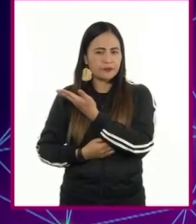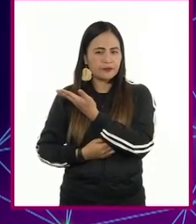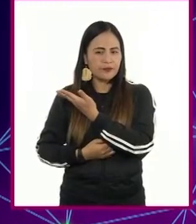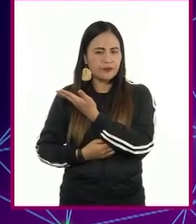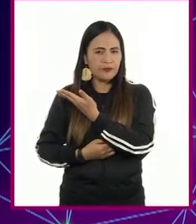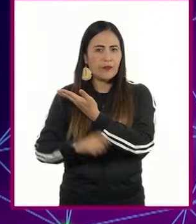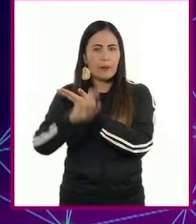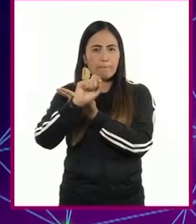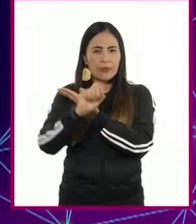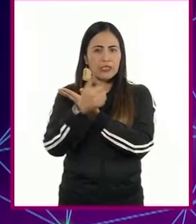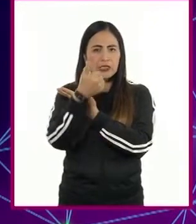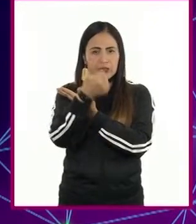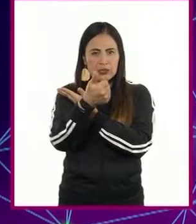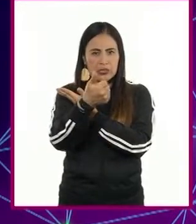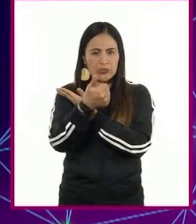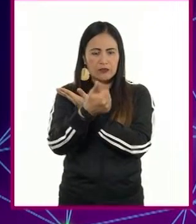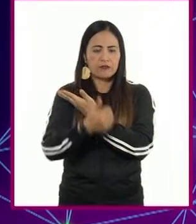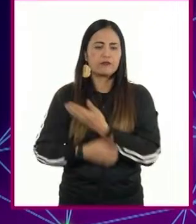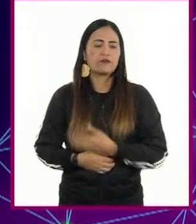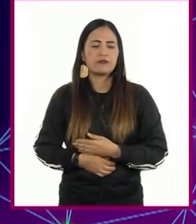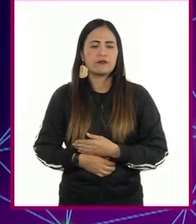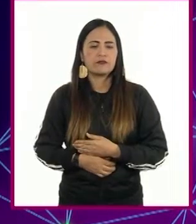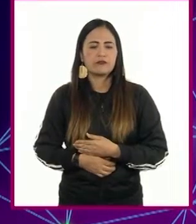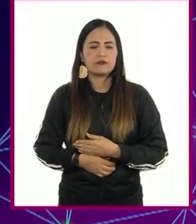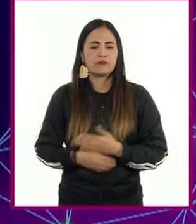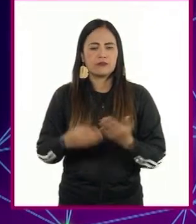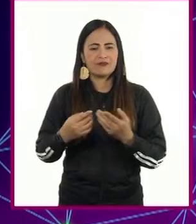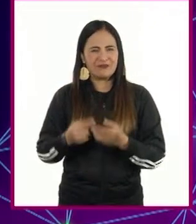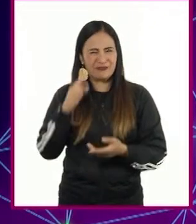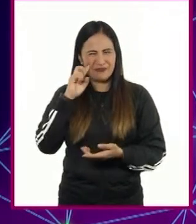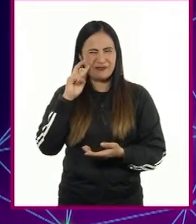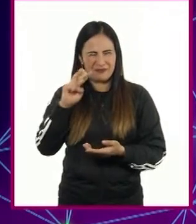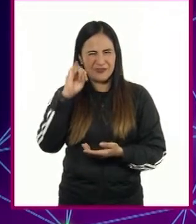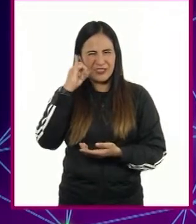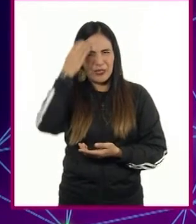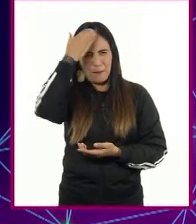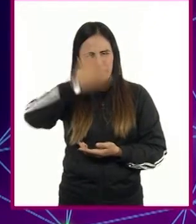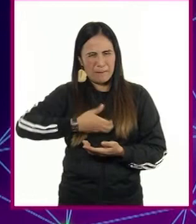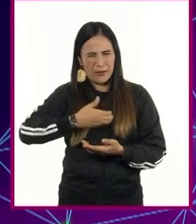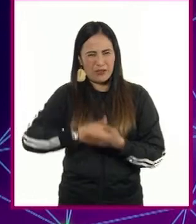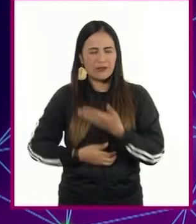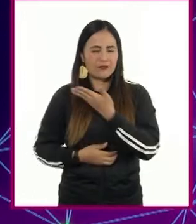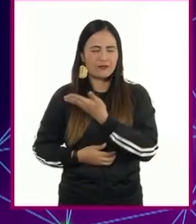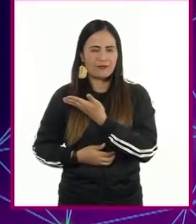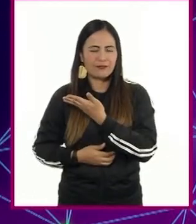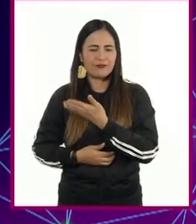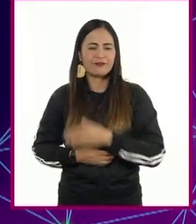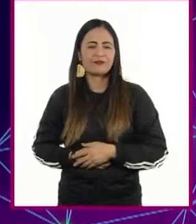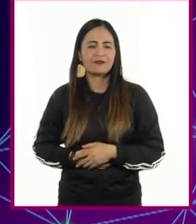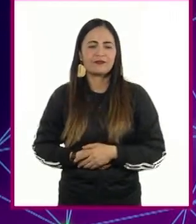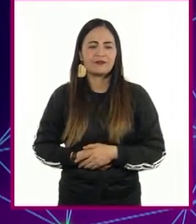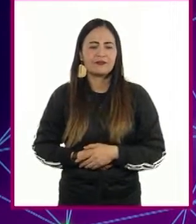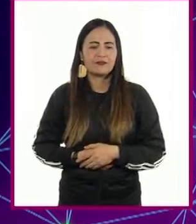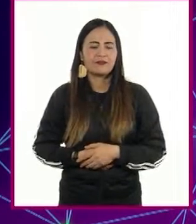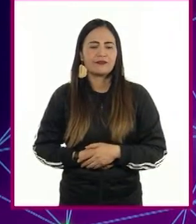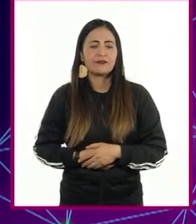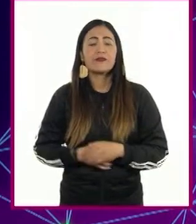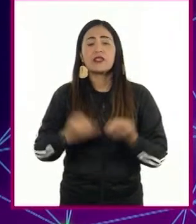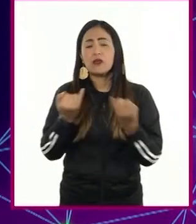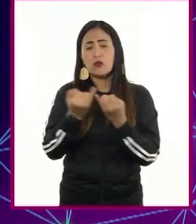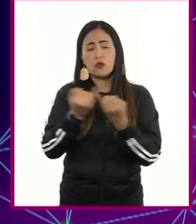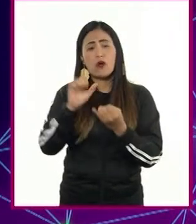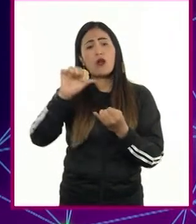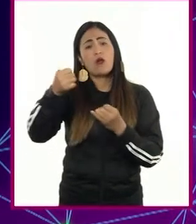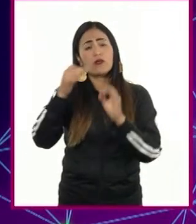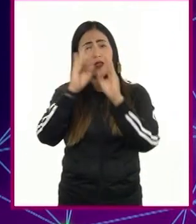de 26 lados que aparece en el doppio ritrato de Capodimonte, así como otros